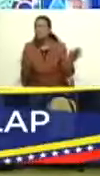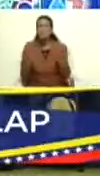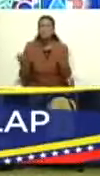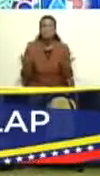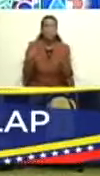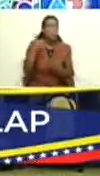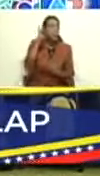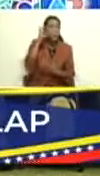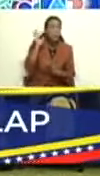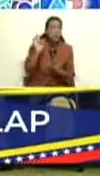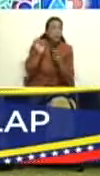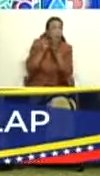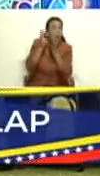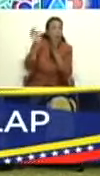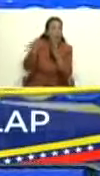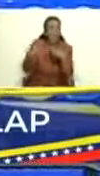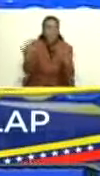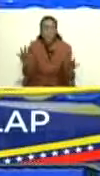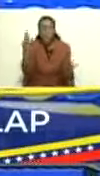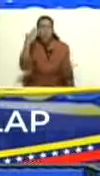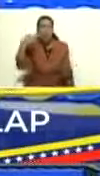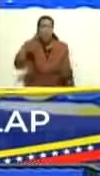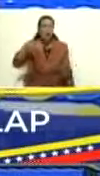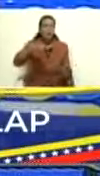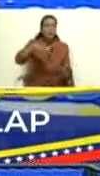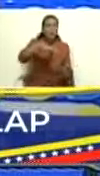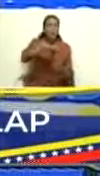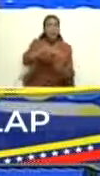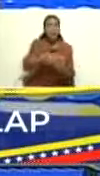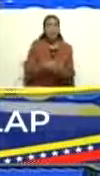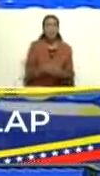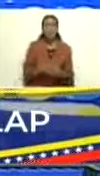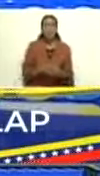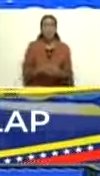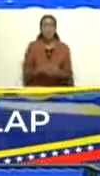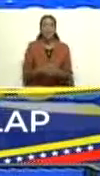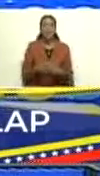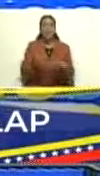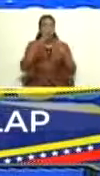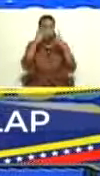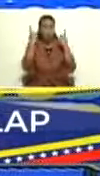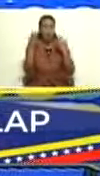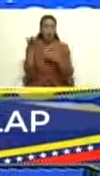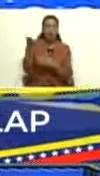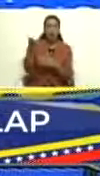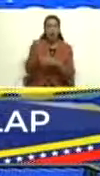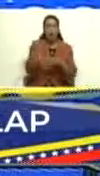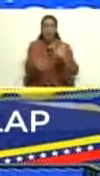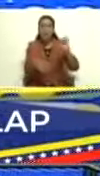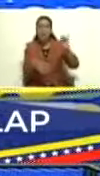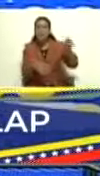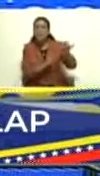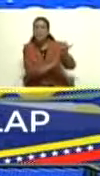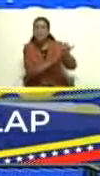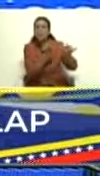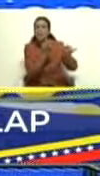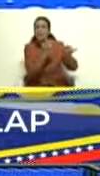No escucho por aquí La Guaira, pero aquí a la izquierda no los he